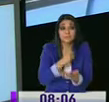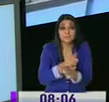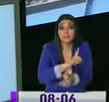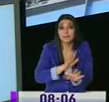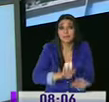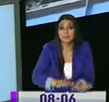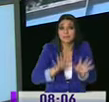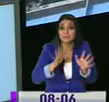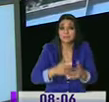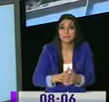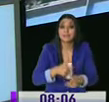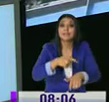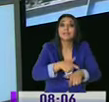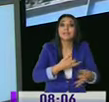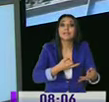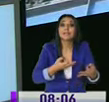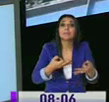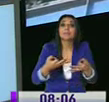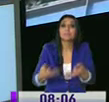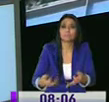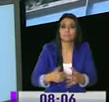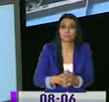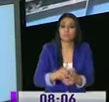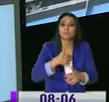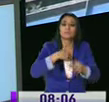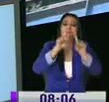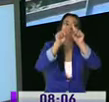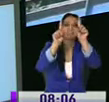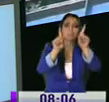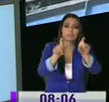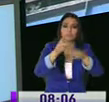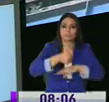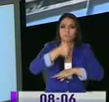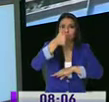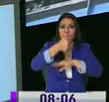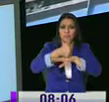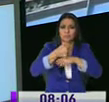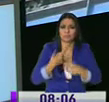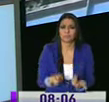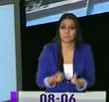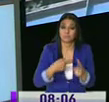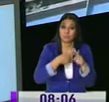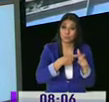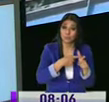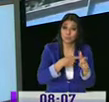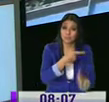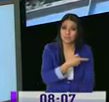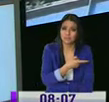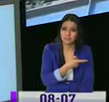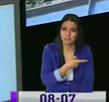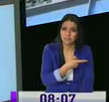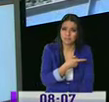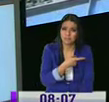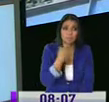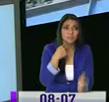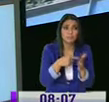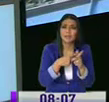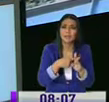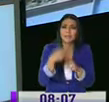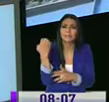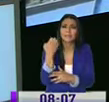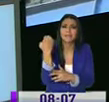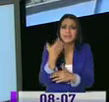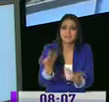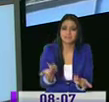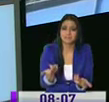porque se toma demasiado tiempo pregunto a ustedes autoridades que es urgente cómo se llama una emergencia y qué es